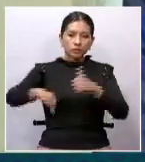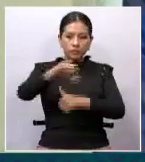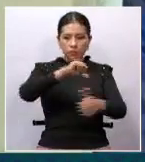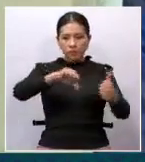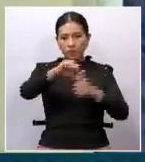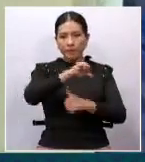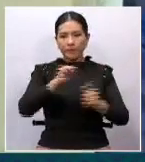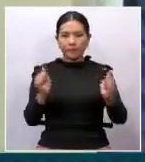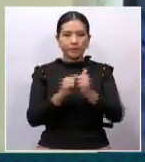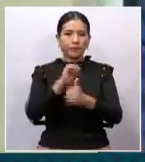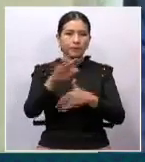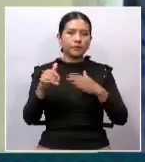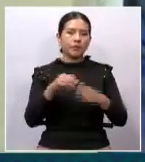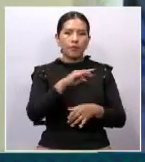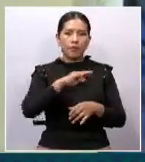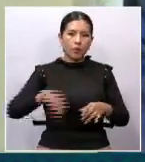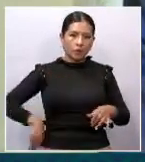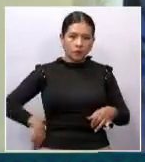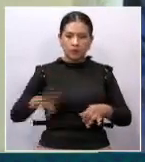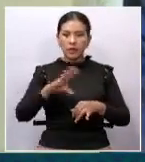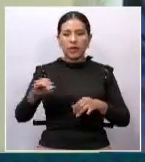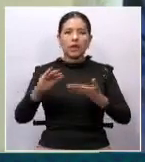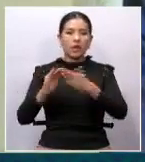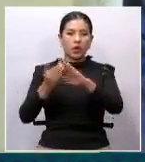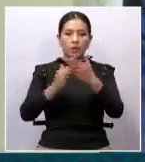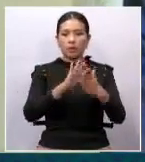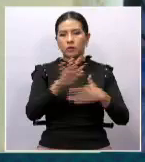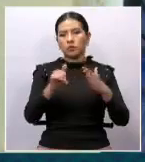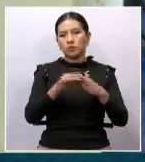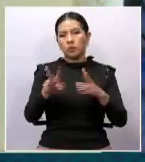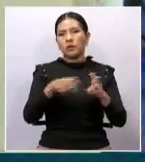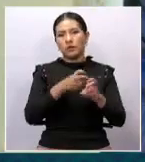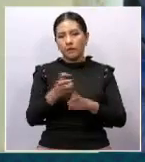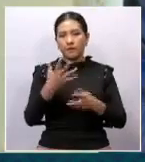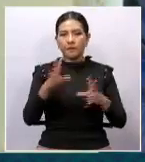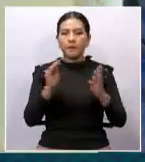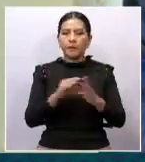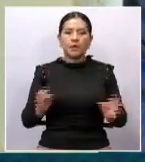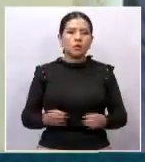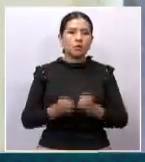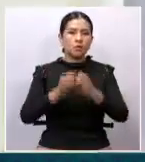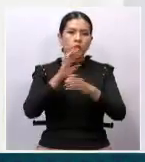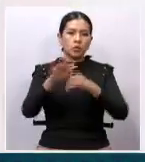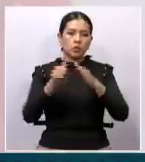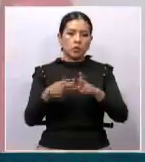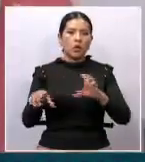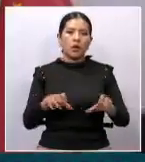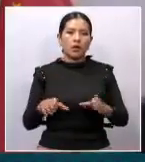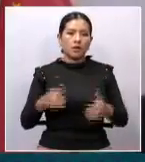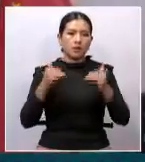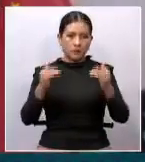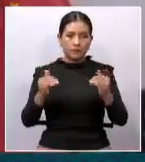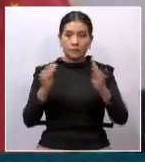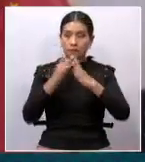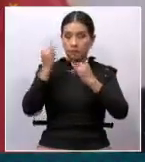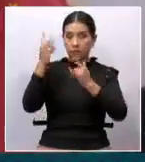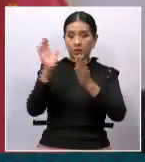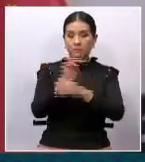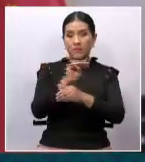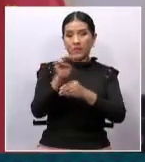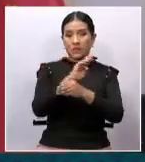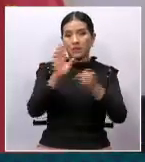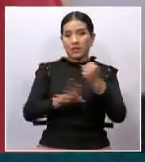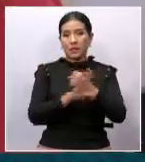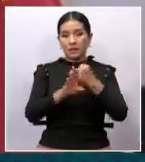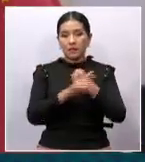con los municipios y también con las comunidades afectadas luego de la cuantificación que se ha realizado. El ministro de Defensa remarcó